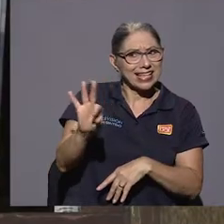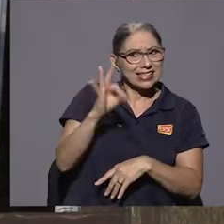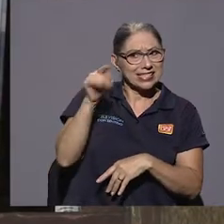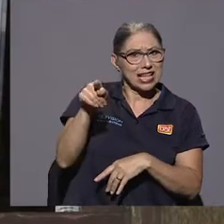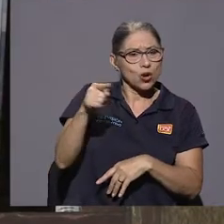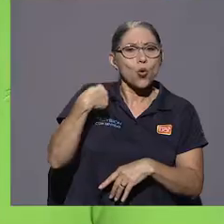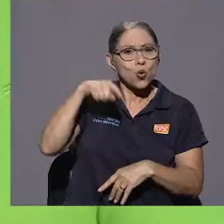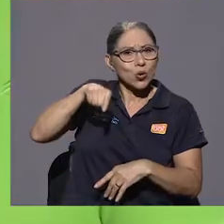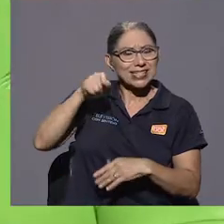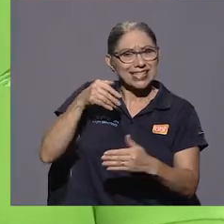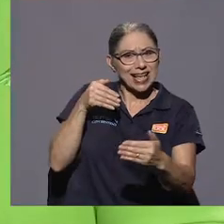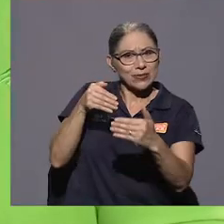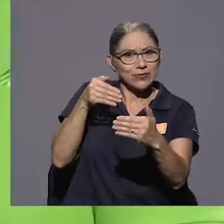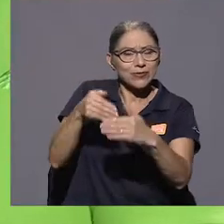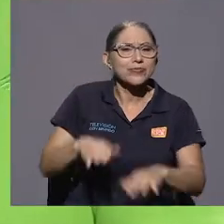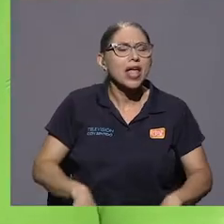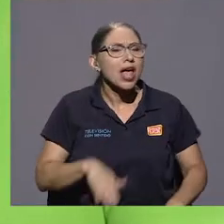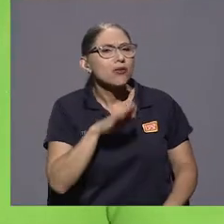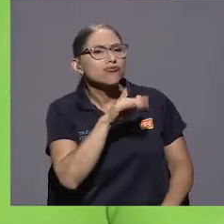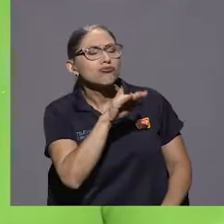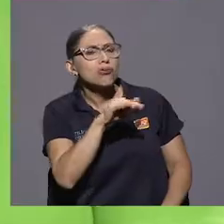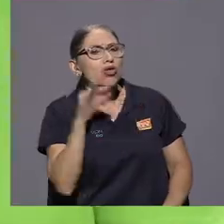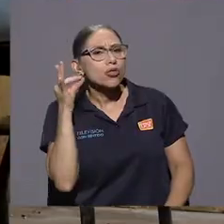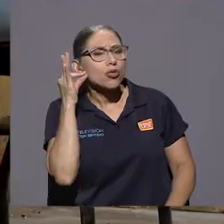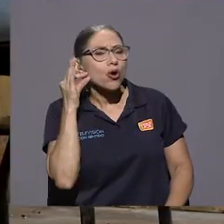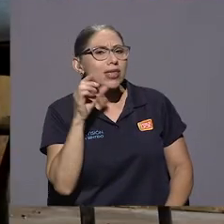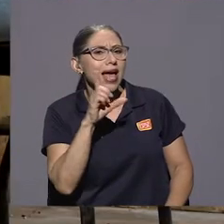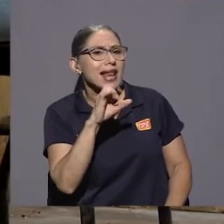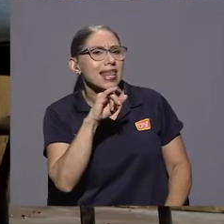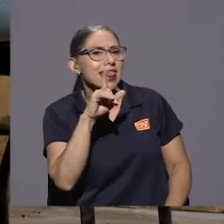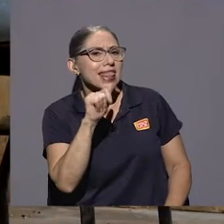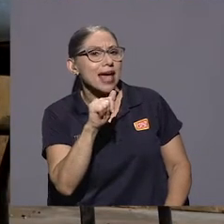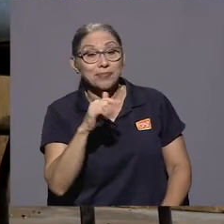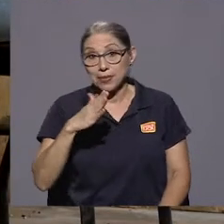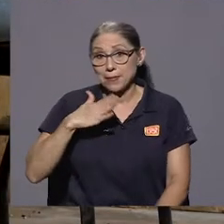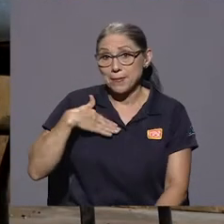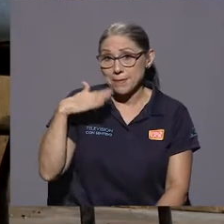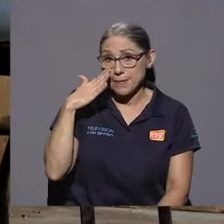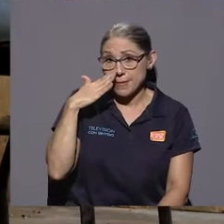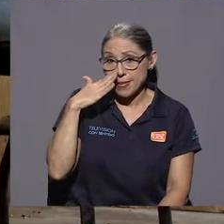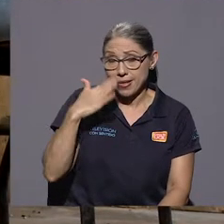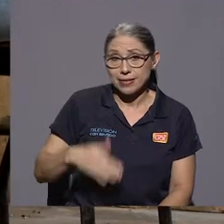uno se tiene que rodear. Edgar, doña Lidia. Mi madre.